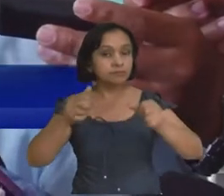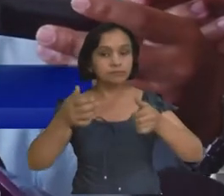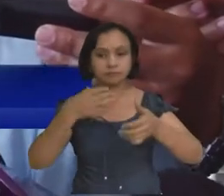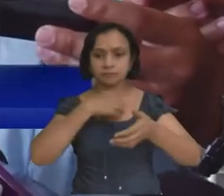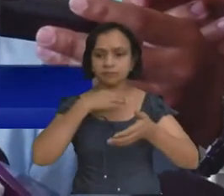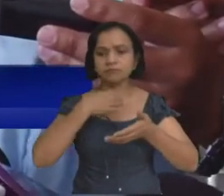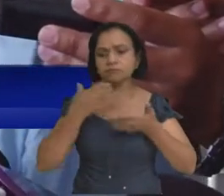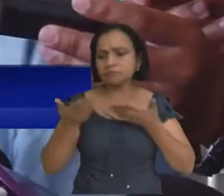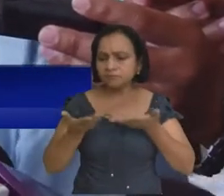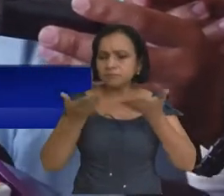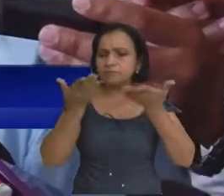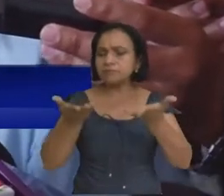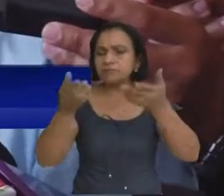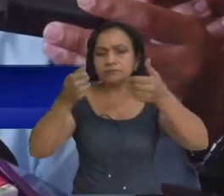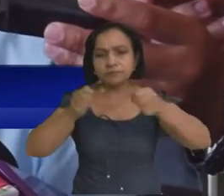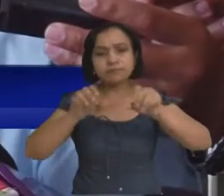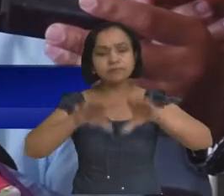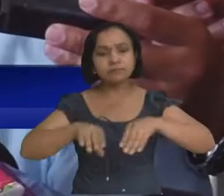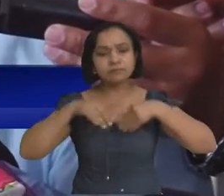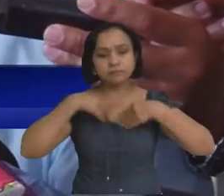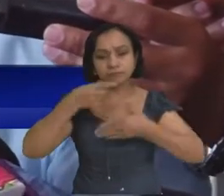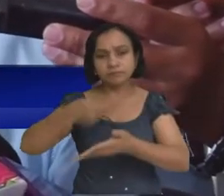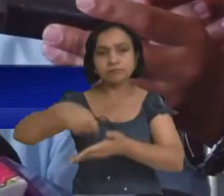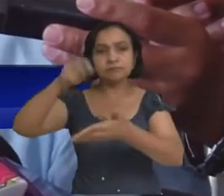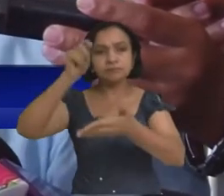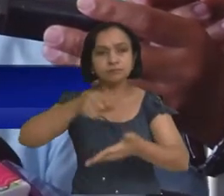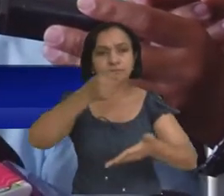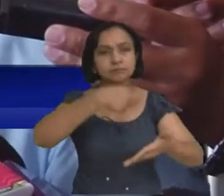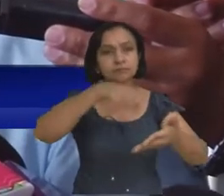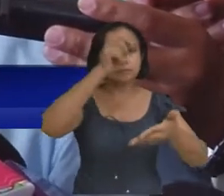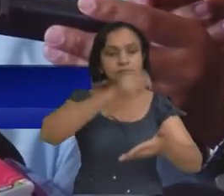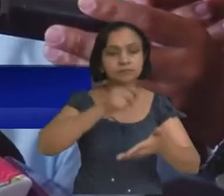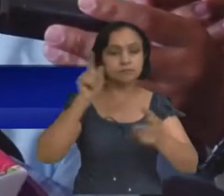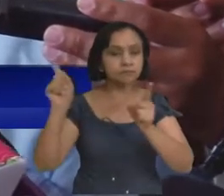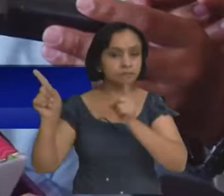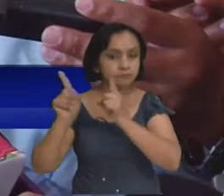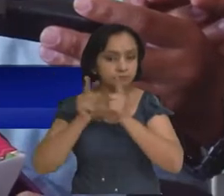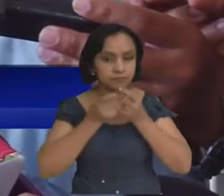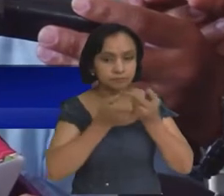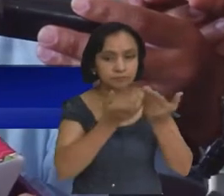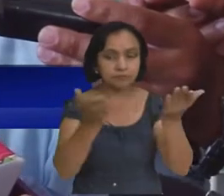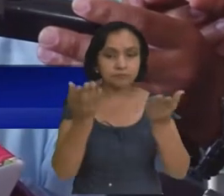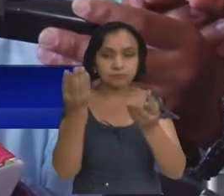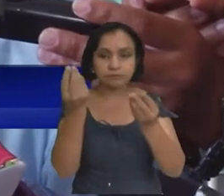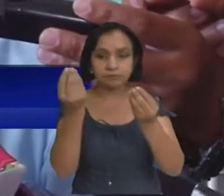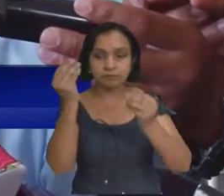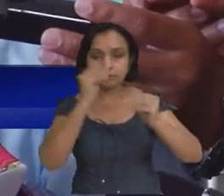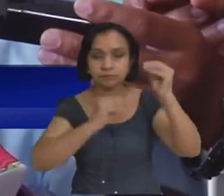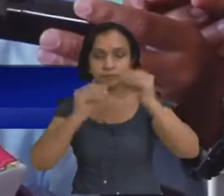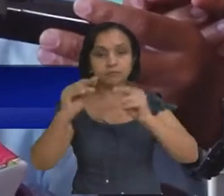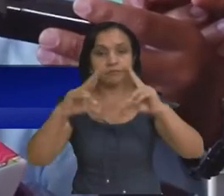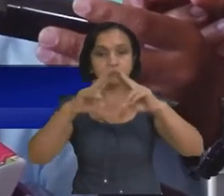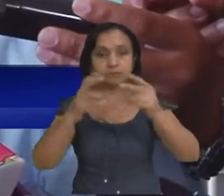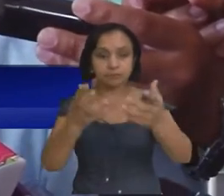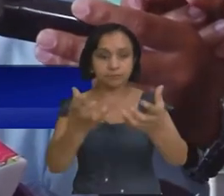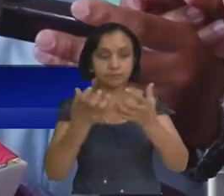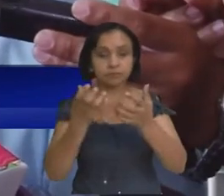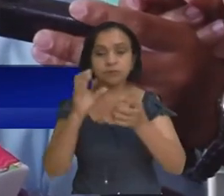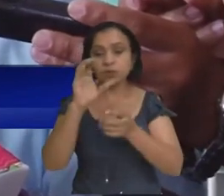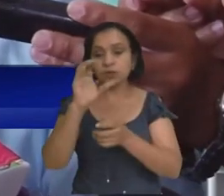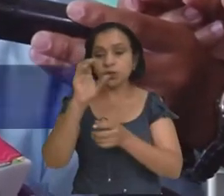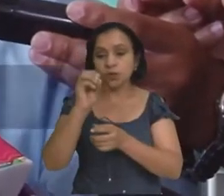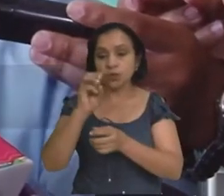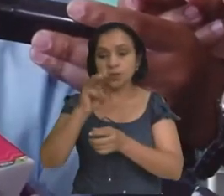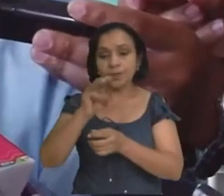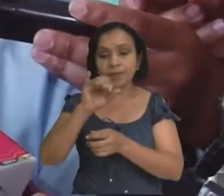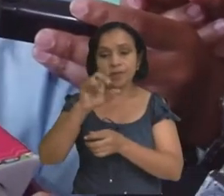propuesta para firmar pues, por unanimidad y mandar un mensaje claro a la economía del país, que es lo que persigue con IMIPYME, que es